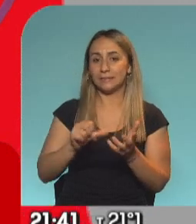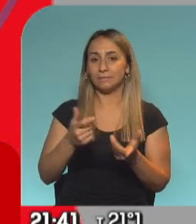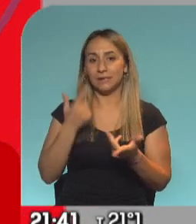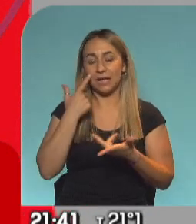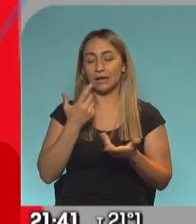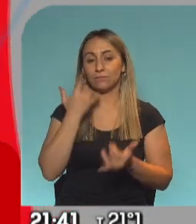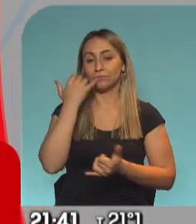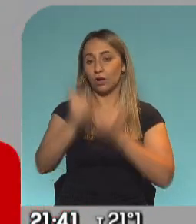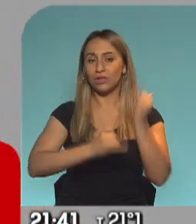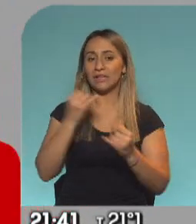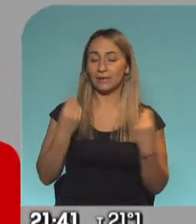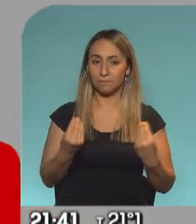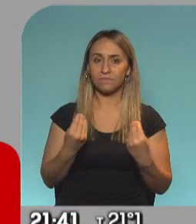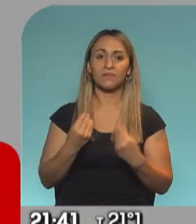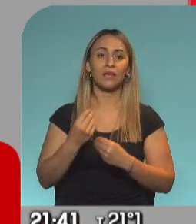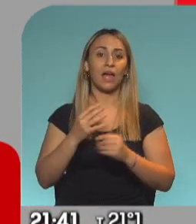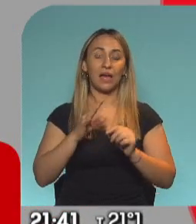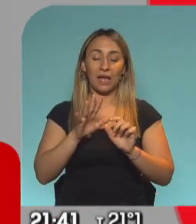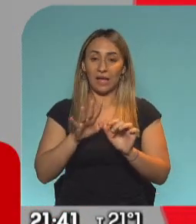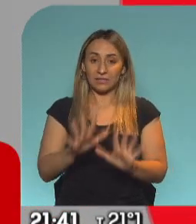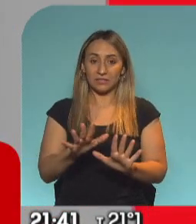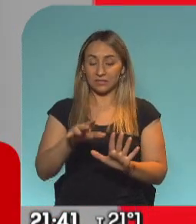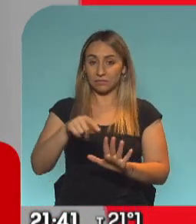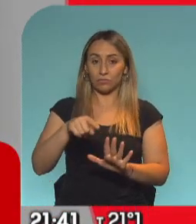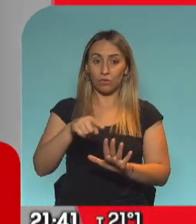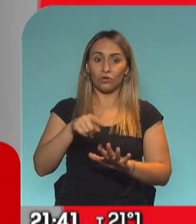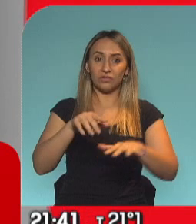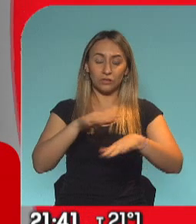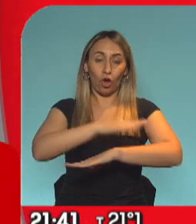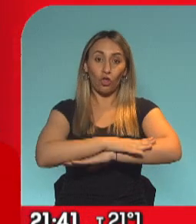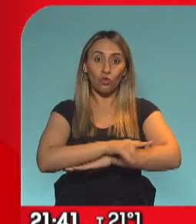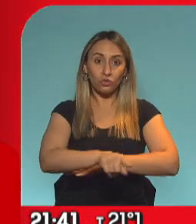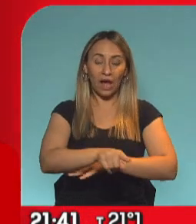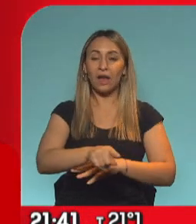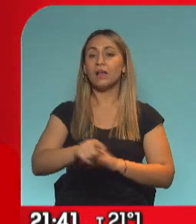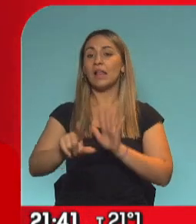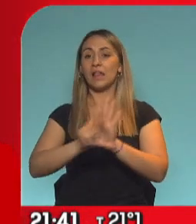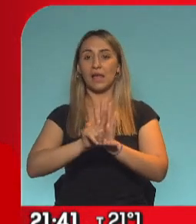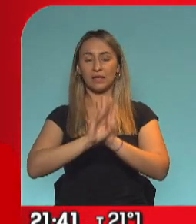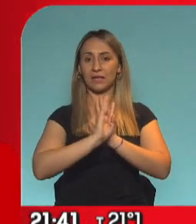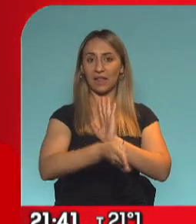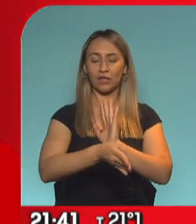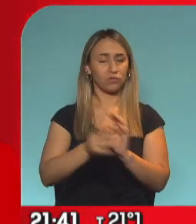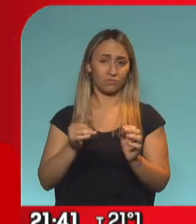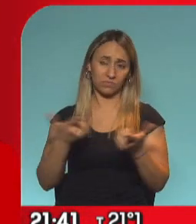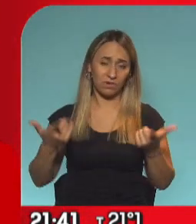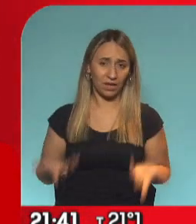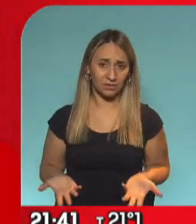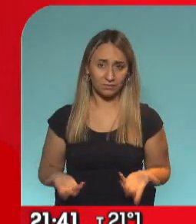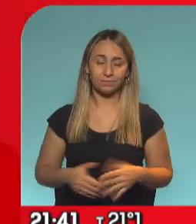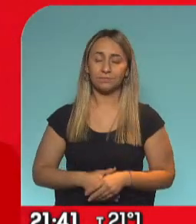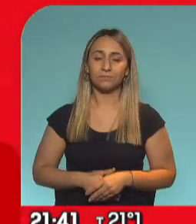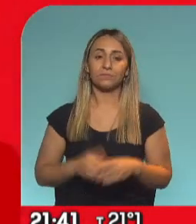es que ninguna de estas conductas hoy está penada por la ley. Ninguna de esas conductas hoy es delito. Lo que estamos